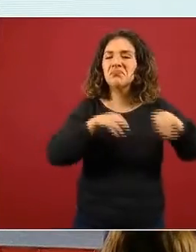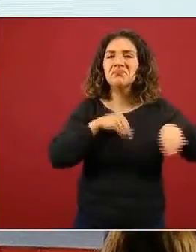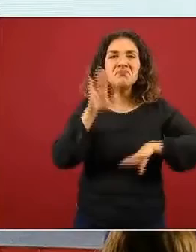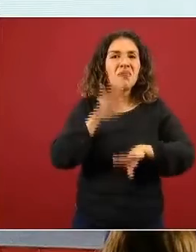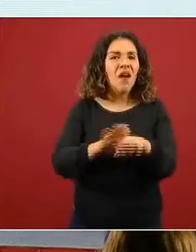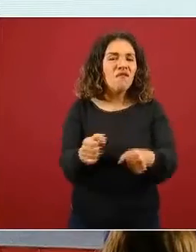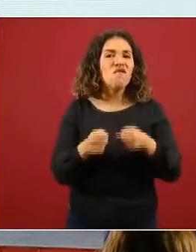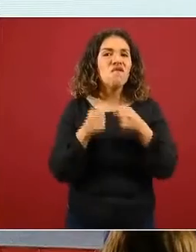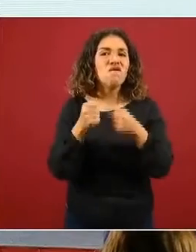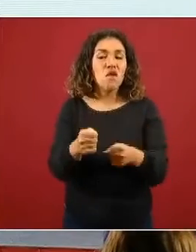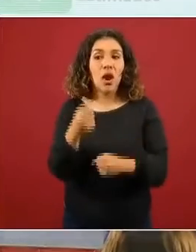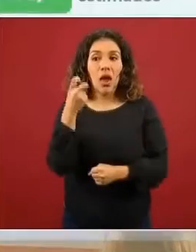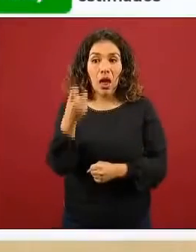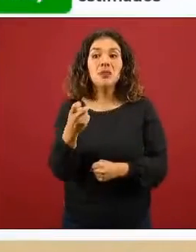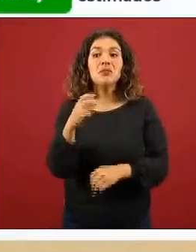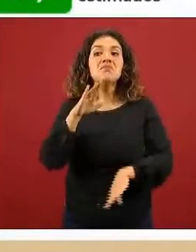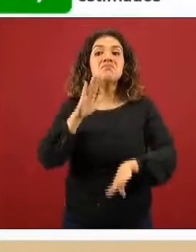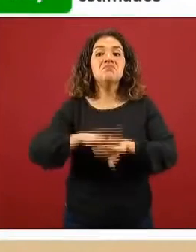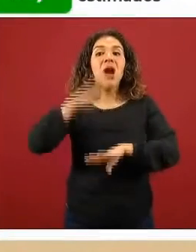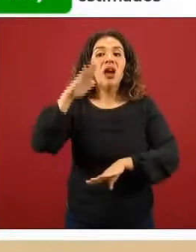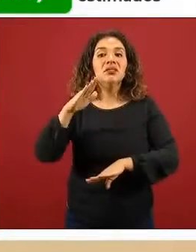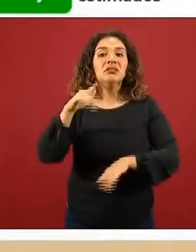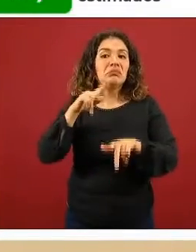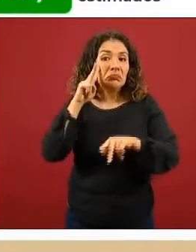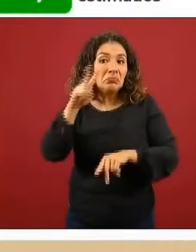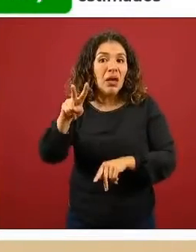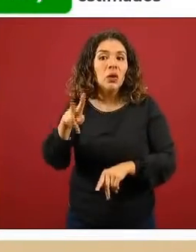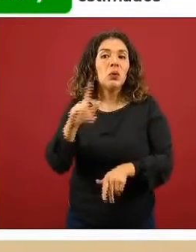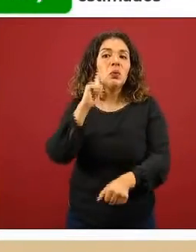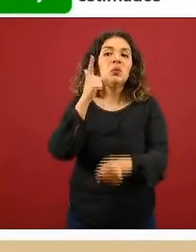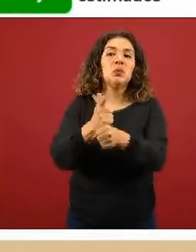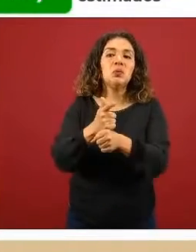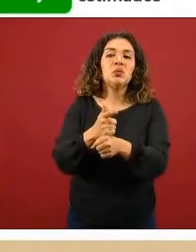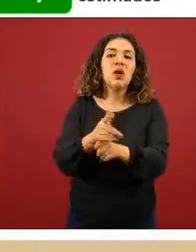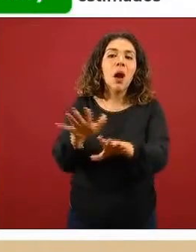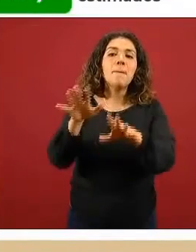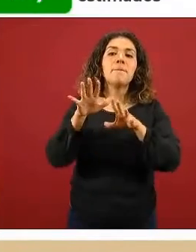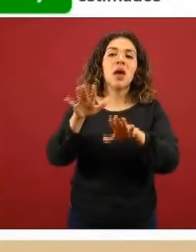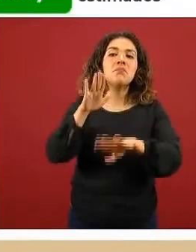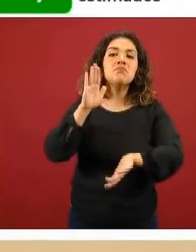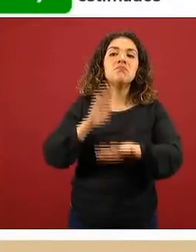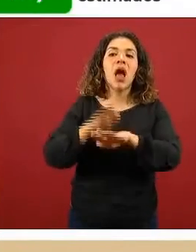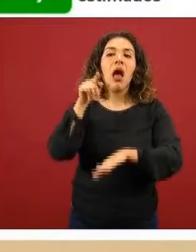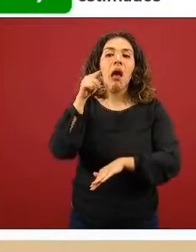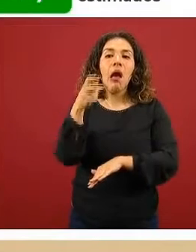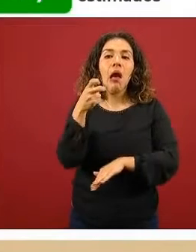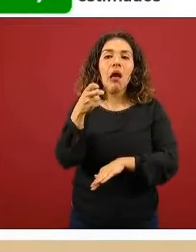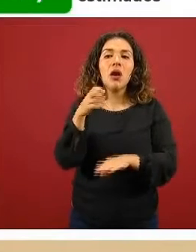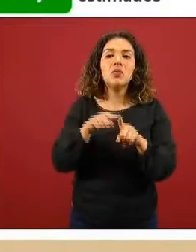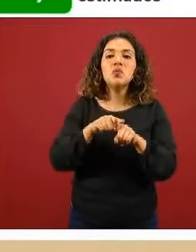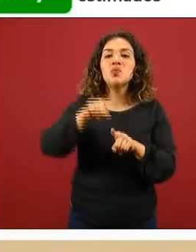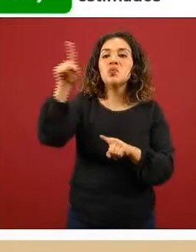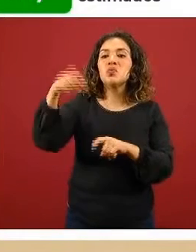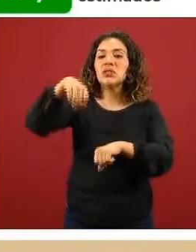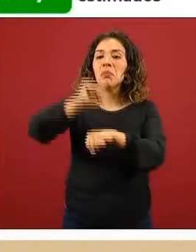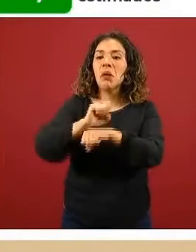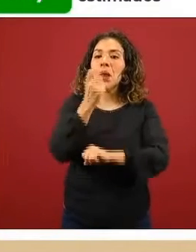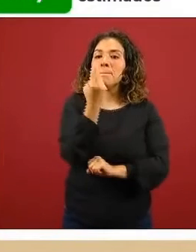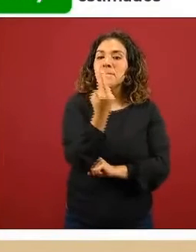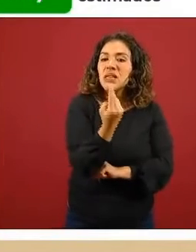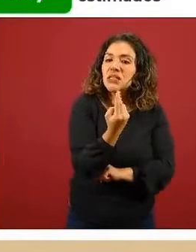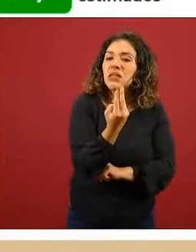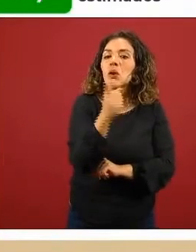transmisión. Esta es mucho más perceptible y además con mayor todavía incremento de esta velocidad entre las semanas